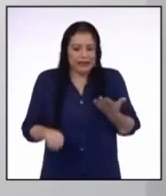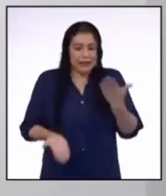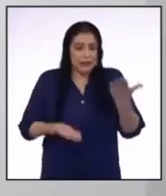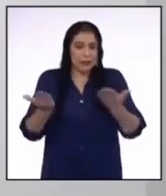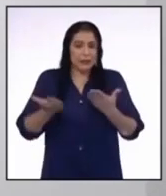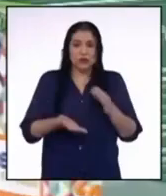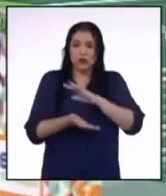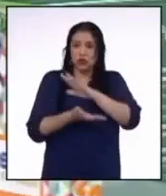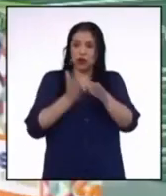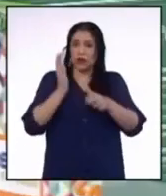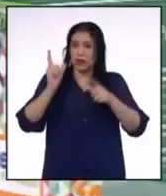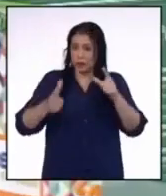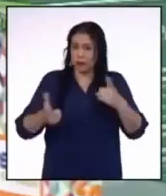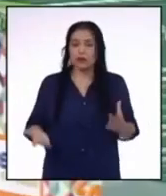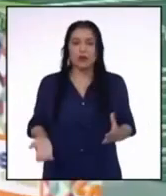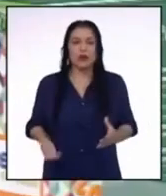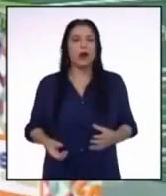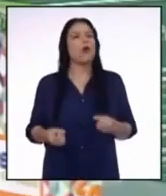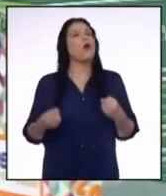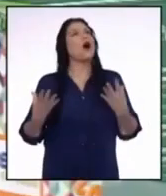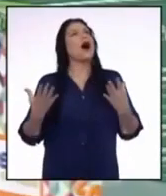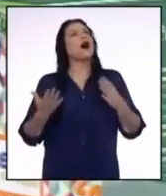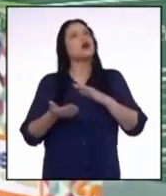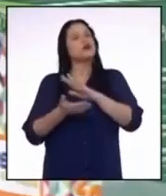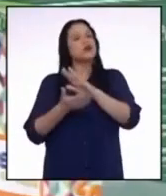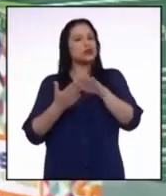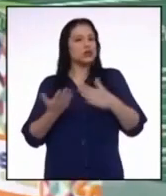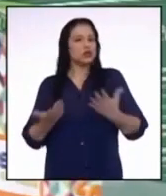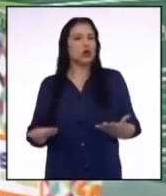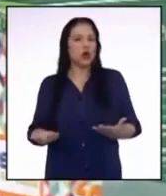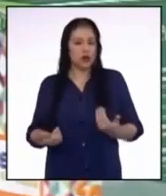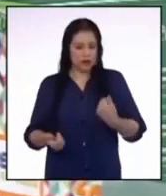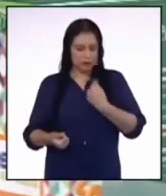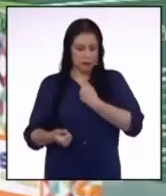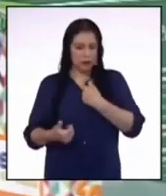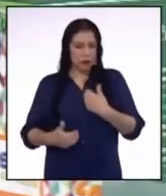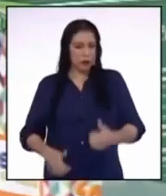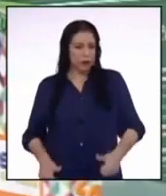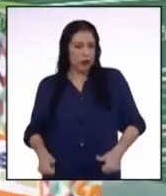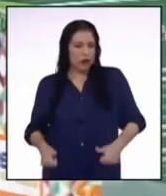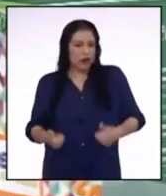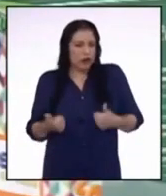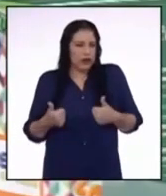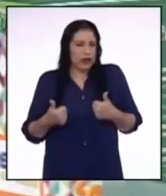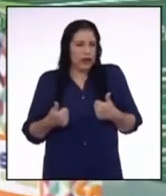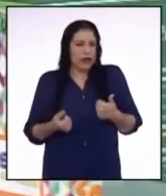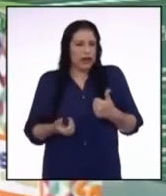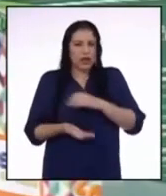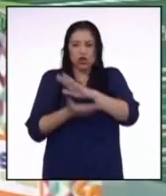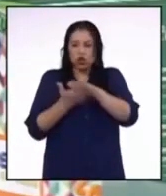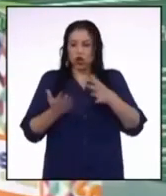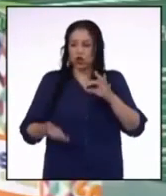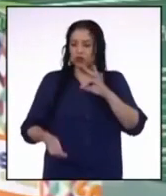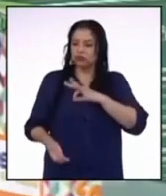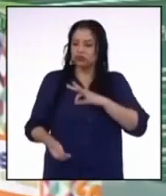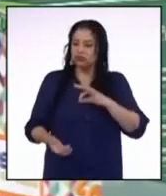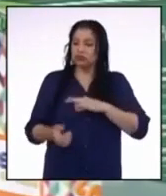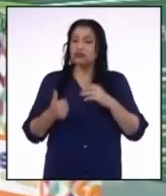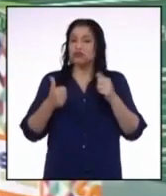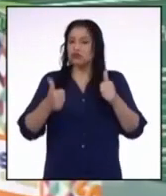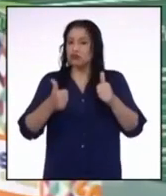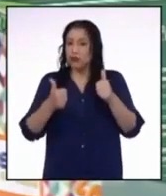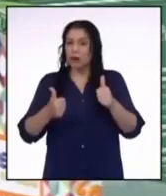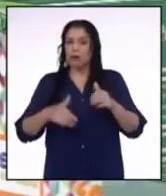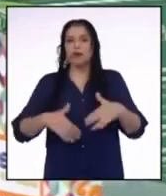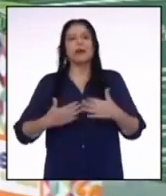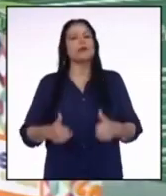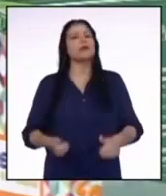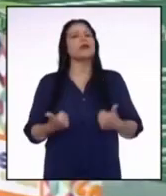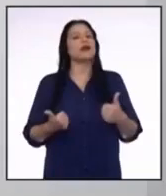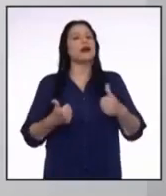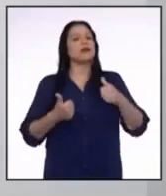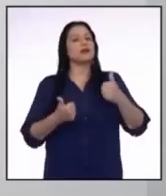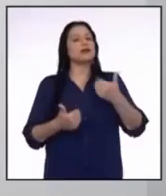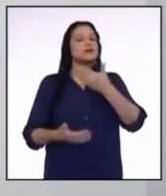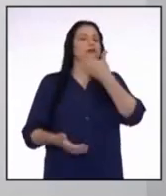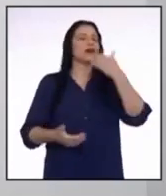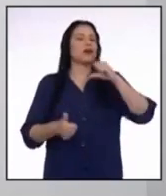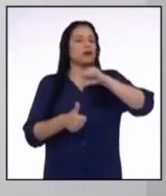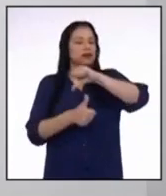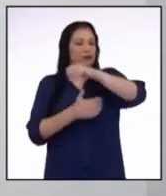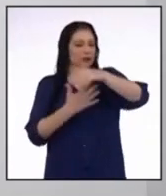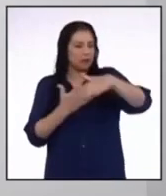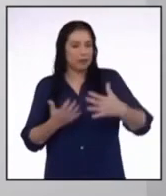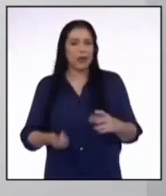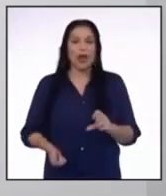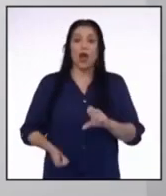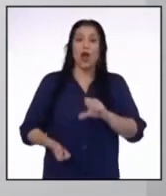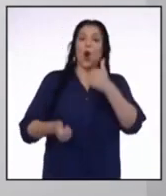ser humano. Si todos tuviéramos incorporado en nuestras vidas el principio del bien común, viviríamos en mucha más armonía.